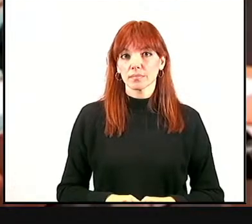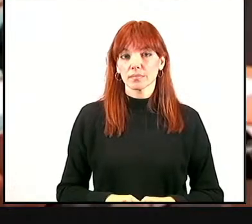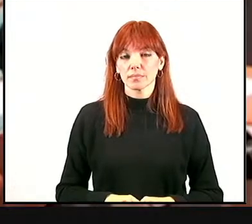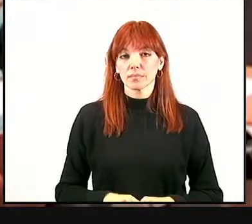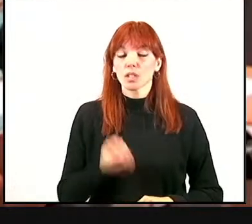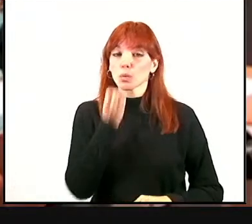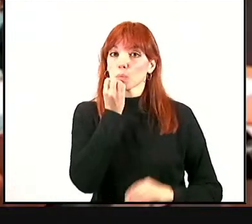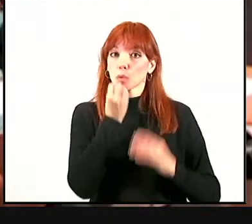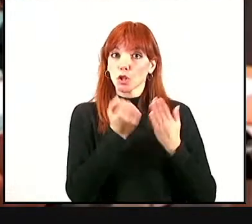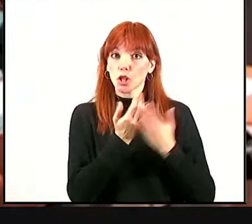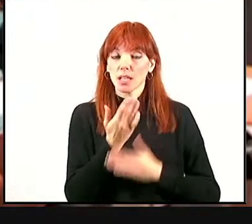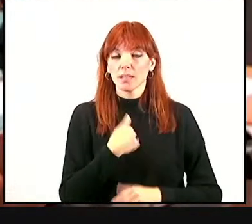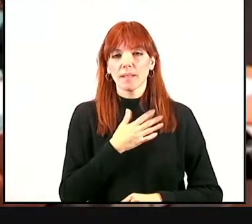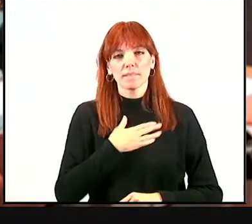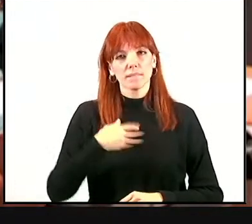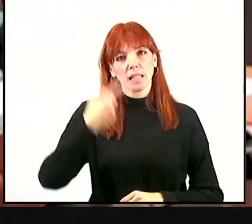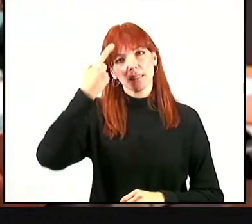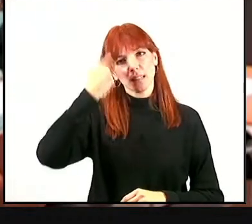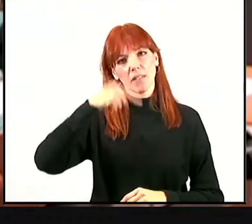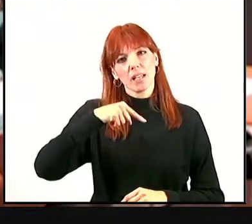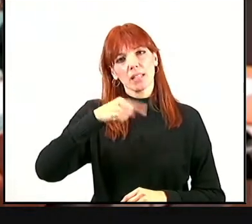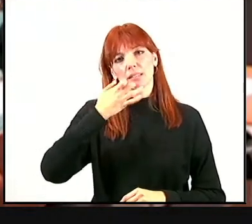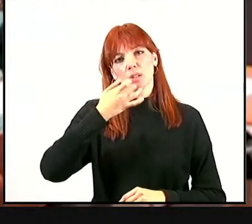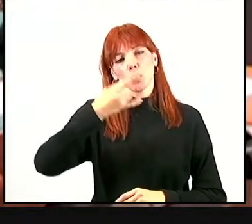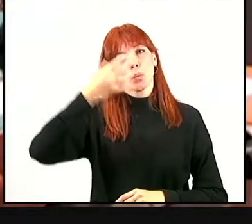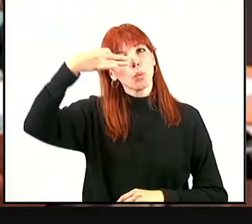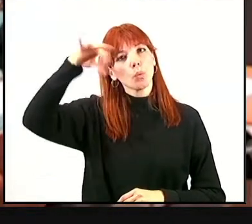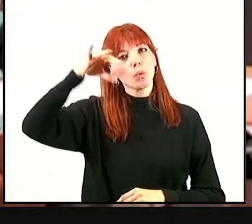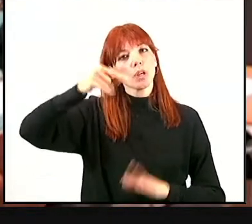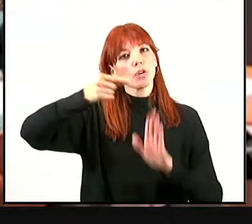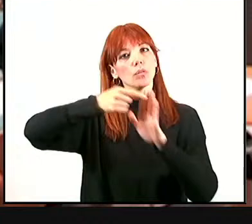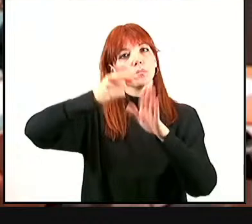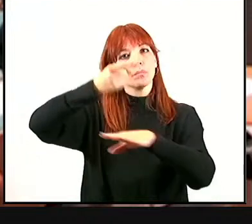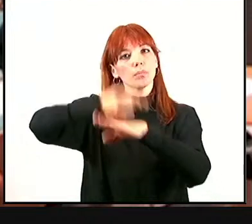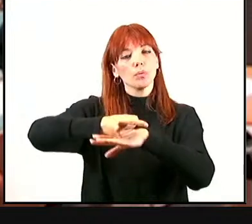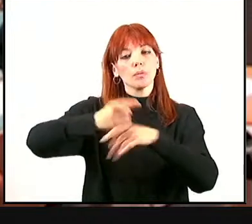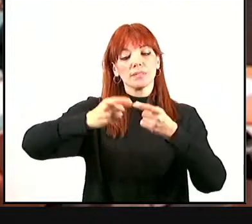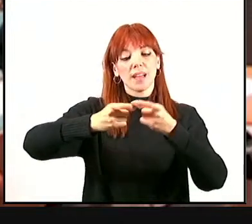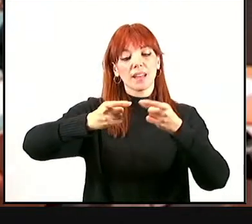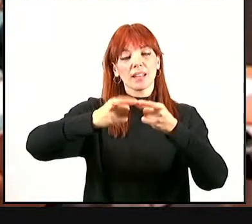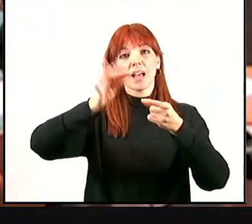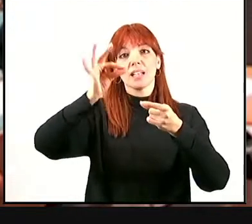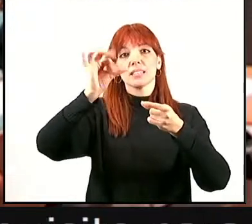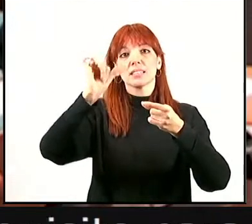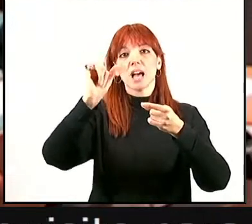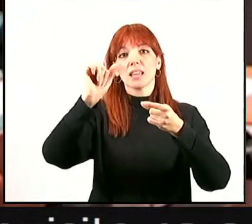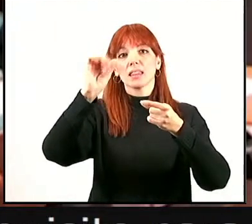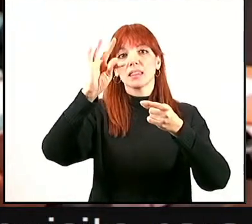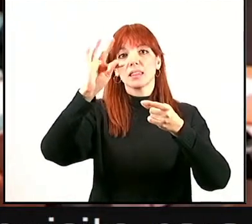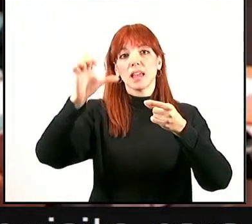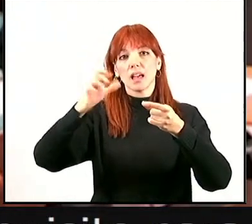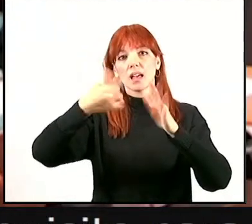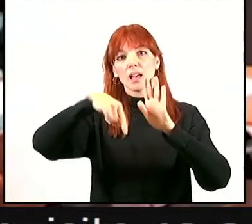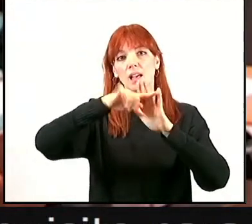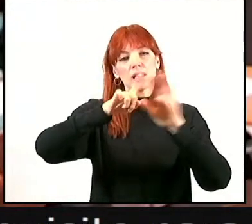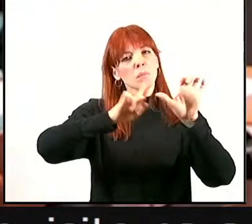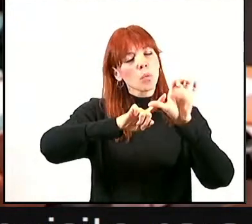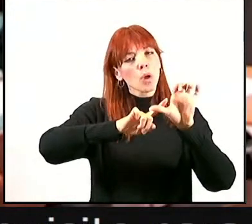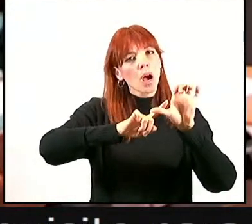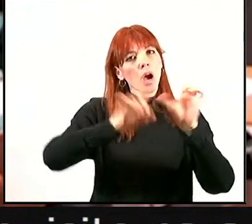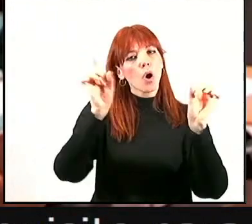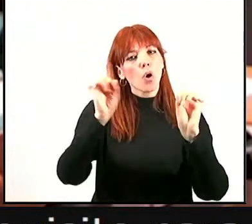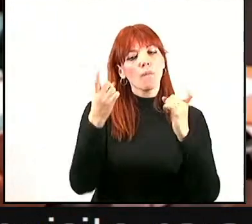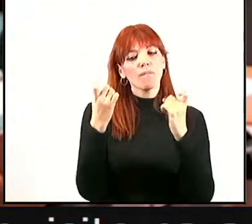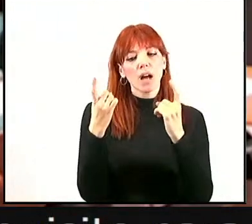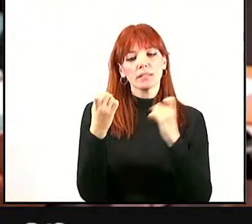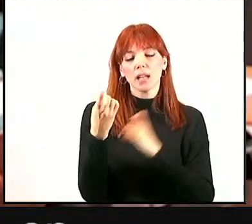Buenos días. Quería saber, ¿el único requisito para tener la tarjeta SATE es estar empadronado en Extremadura o es necesario